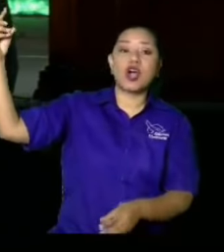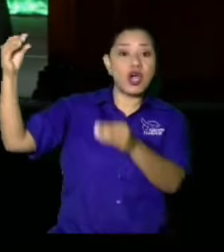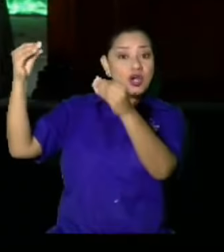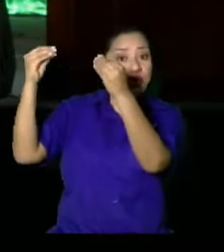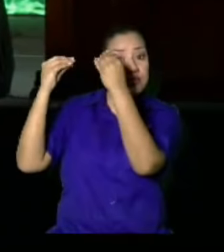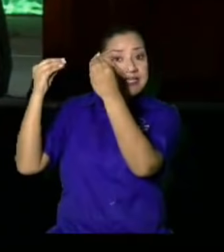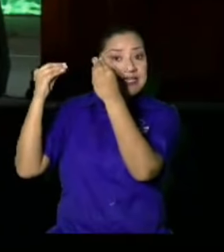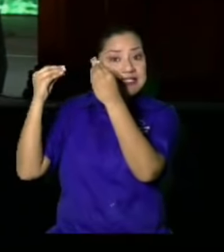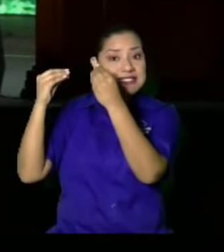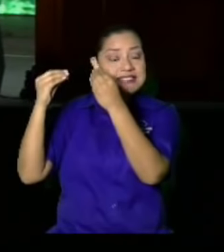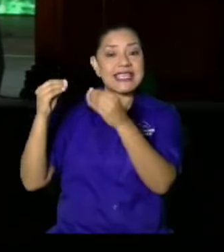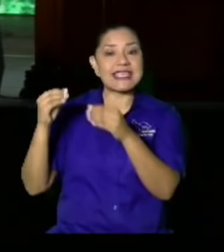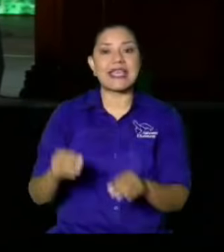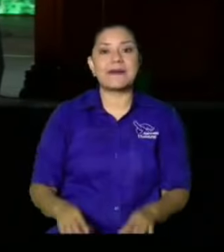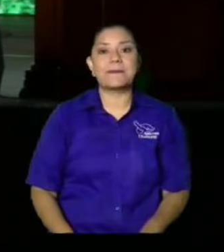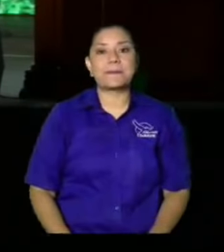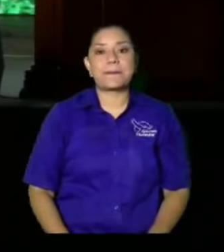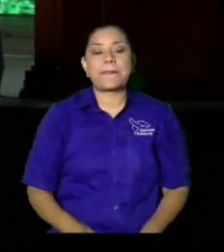entendido?